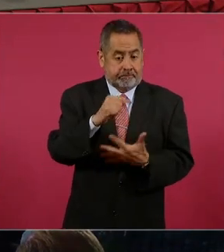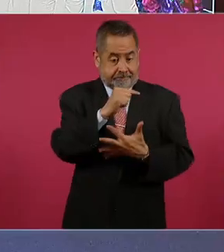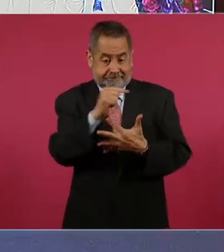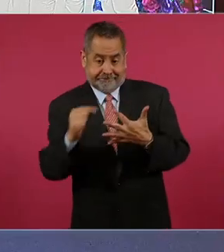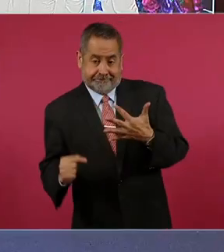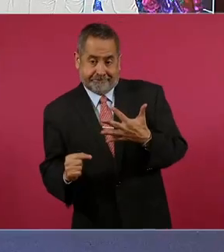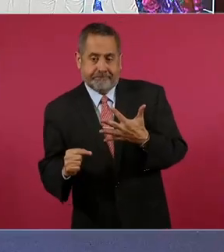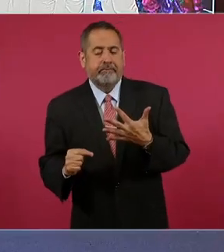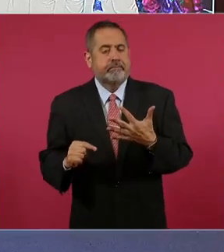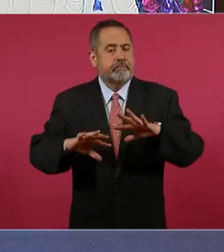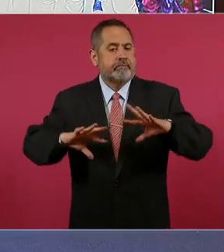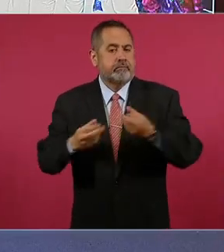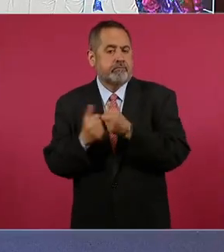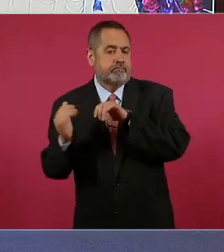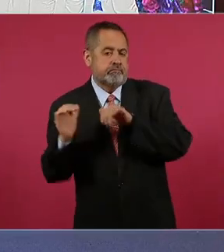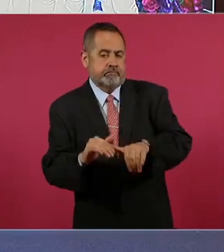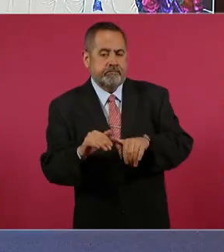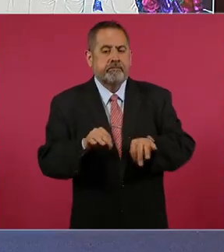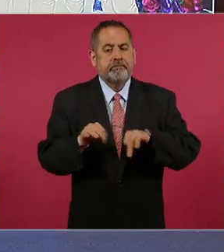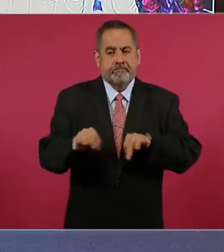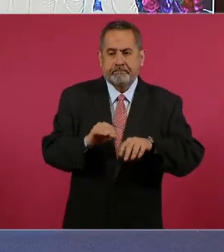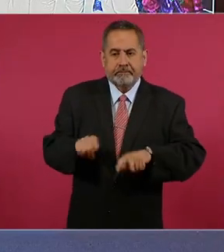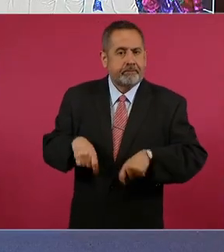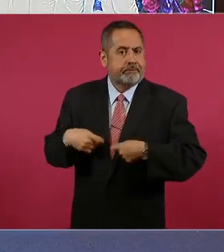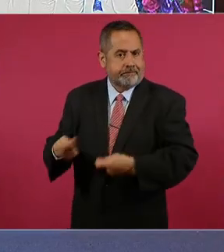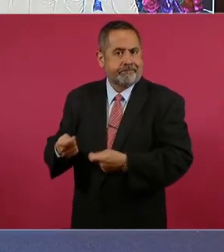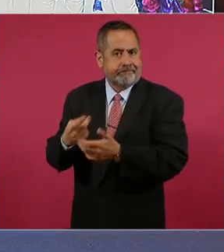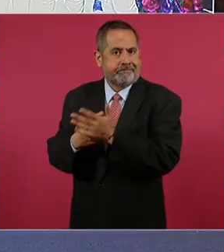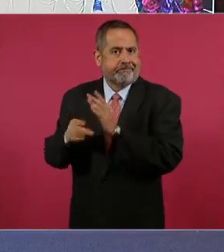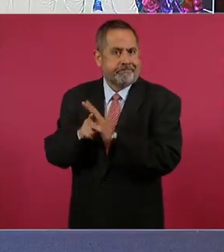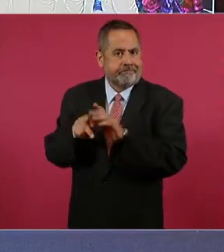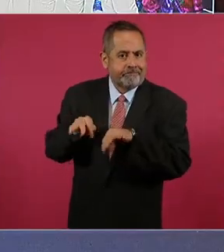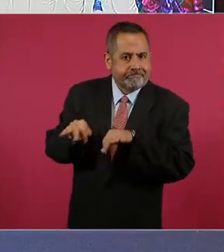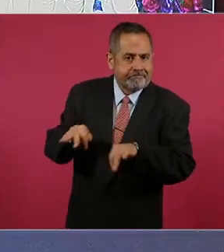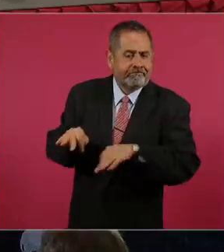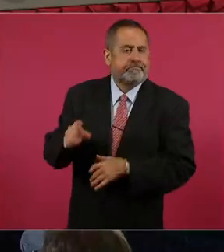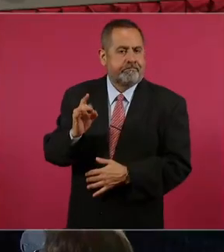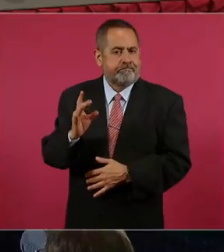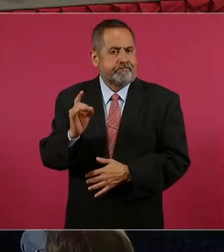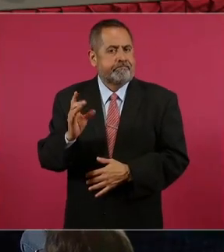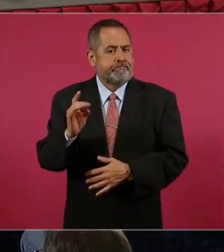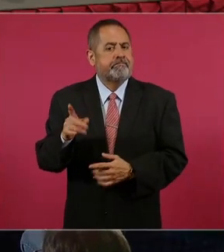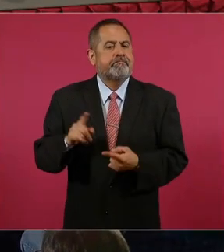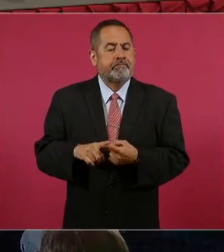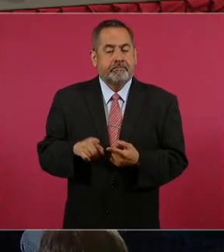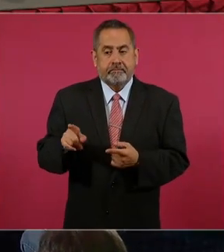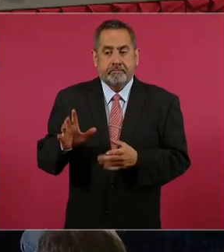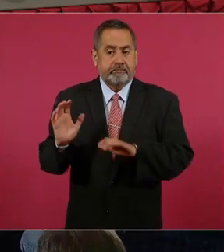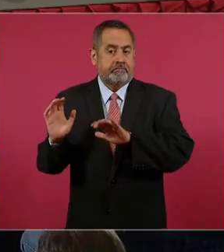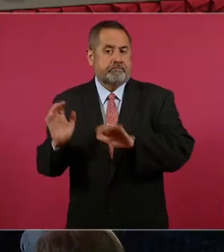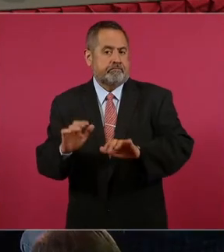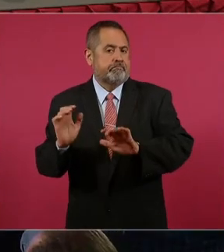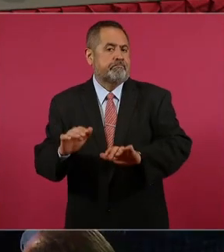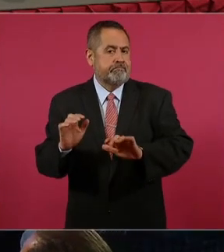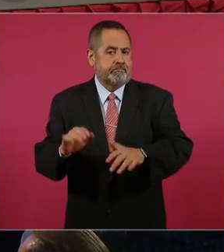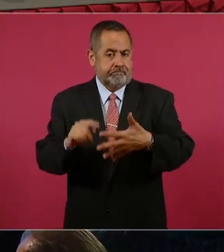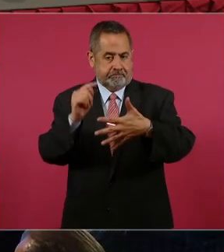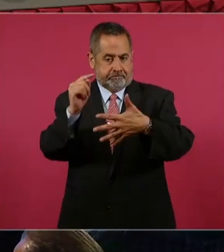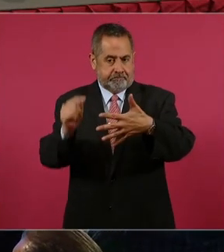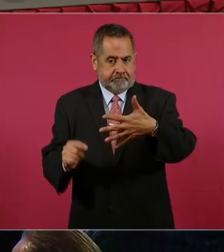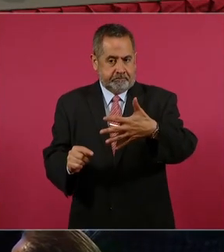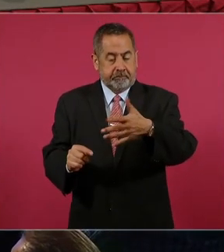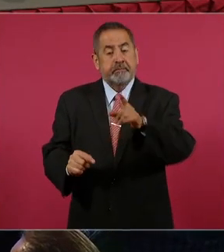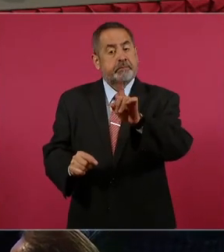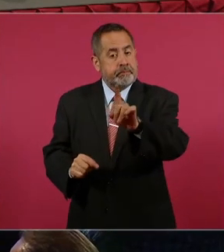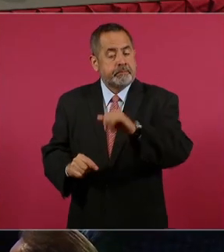contratadas, el 87 por ciento de las personas que reclutamos están en estas 10. Eso es importante decirlo,